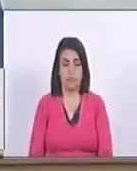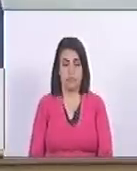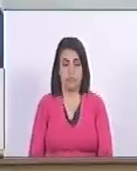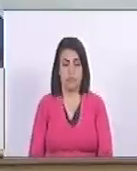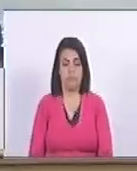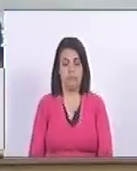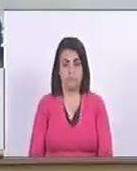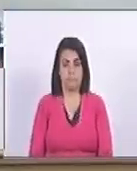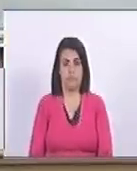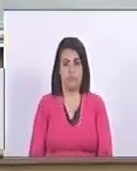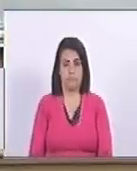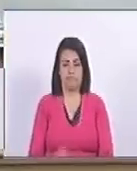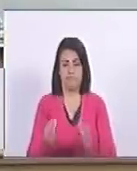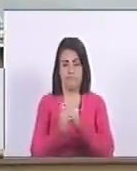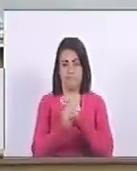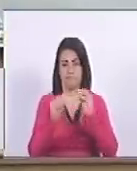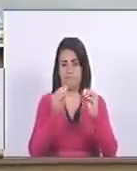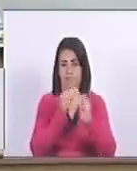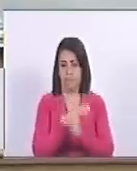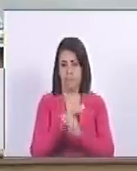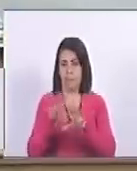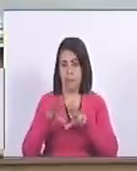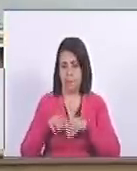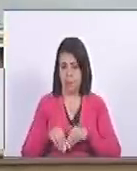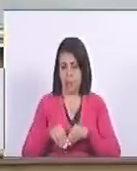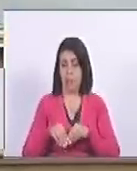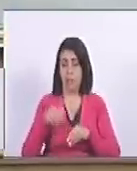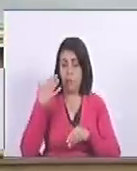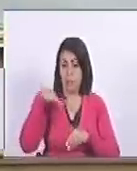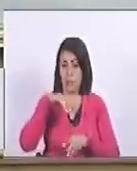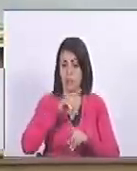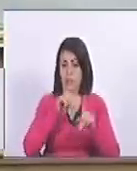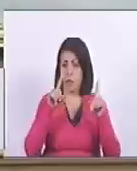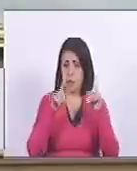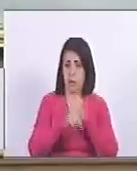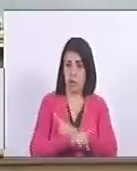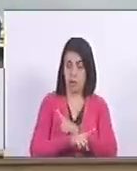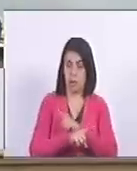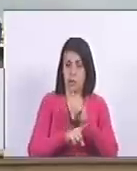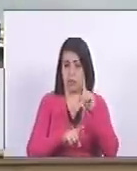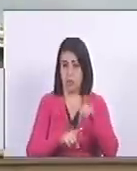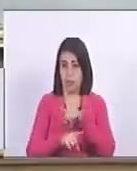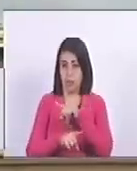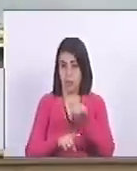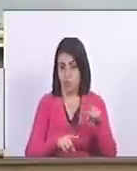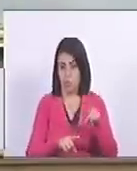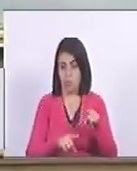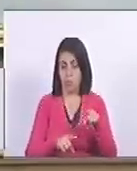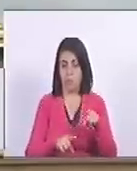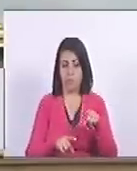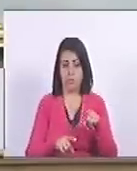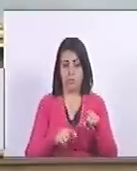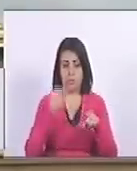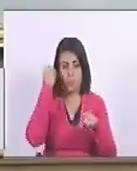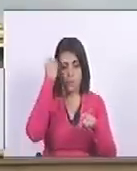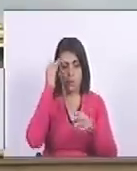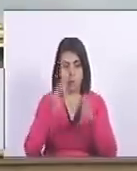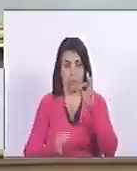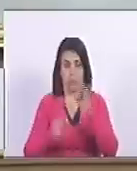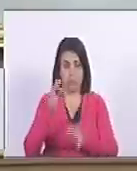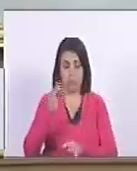Yo creo que hay una cacofonía. La aceptamos a menos que... La aceptamos sí, solo sí, es una consideración